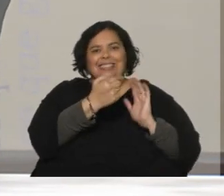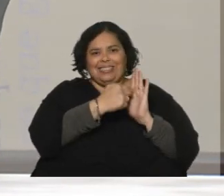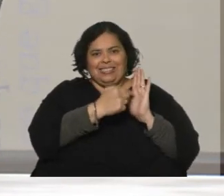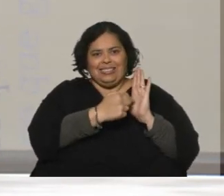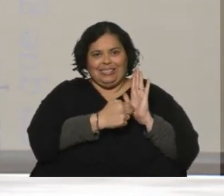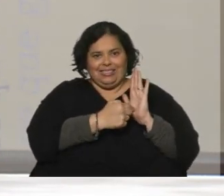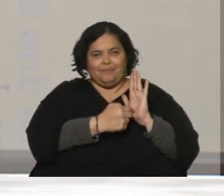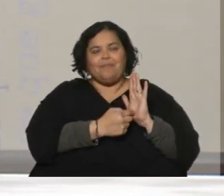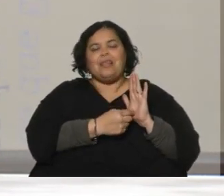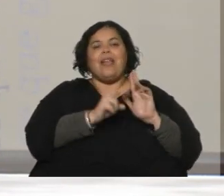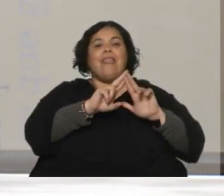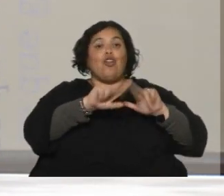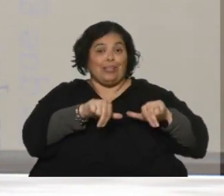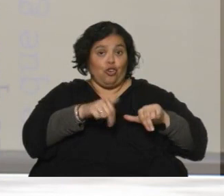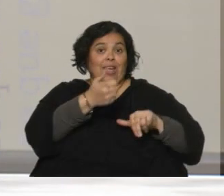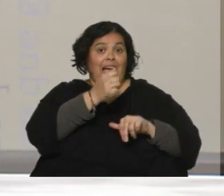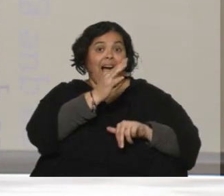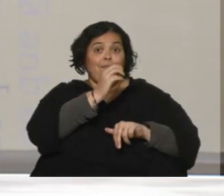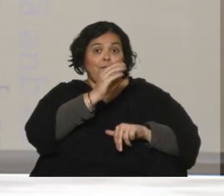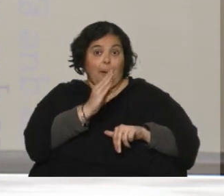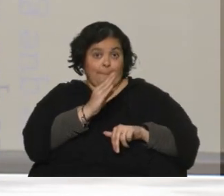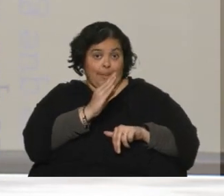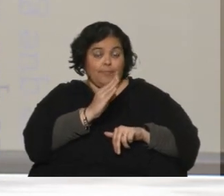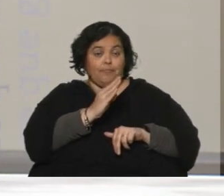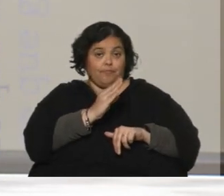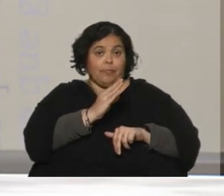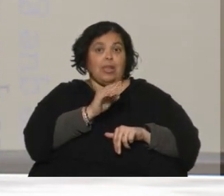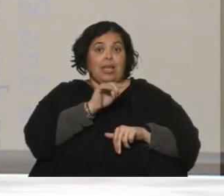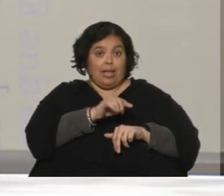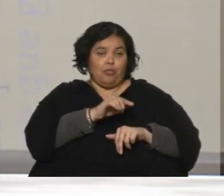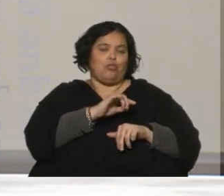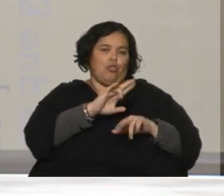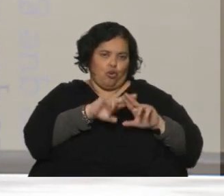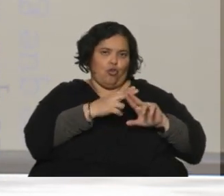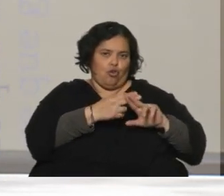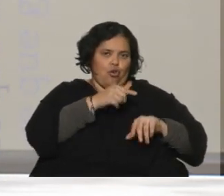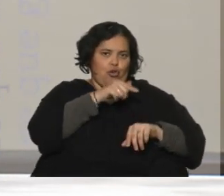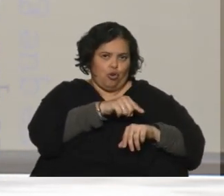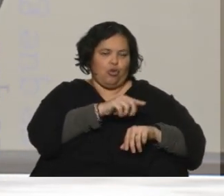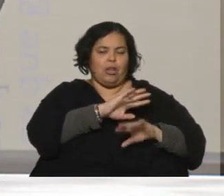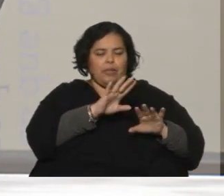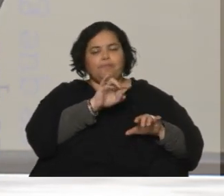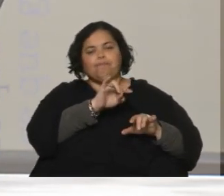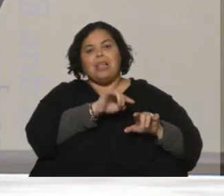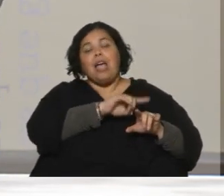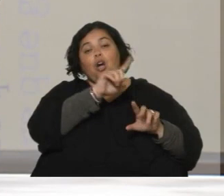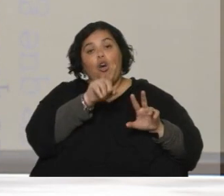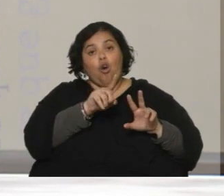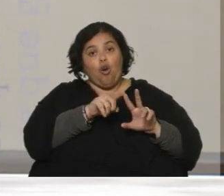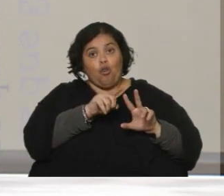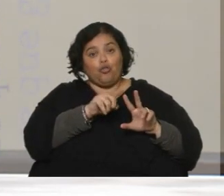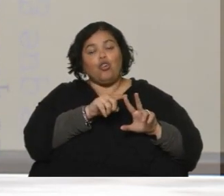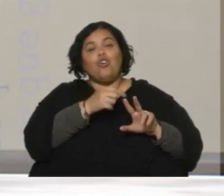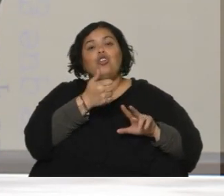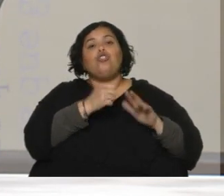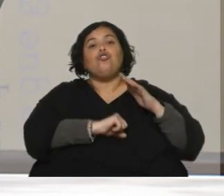la derogación En definitiva de la safap O sea es una una vuelta elíptica retórica que En definitiva el tope en